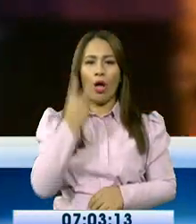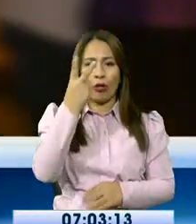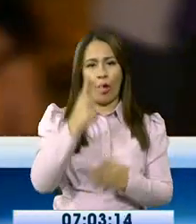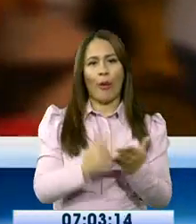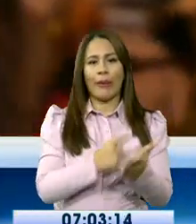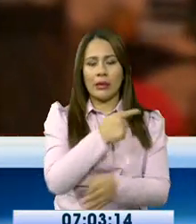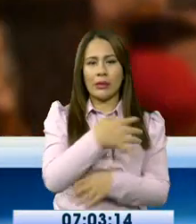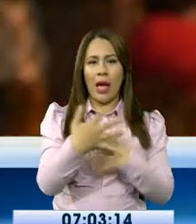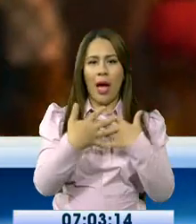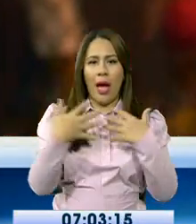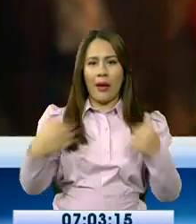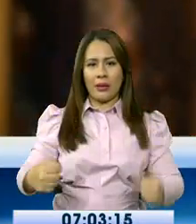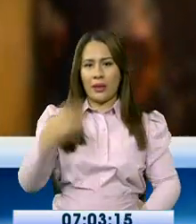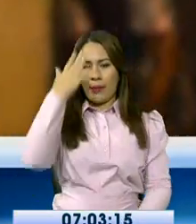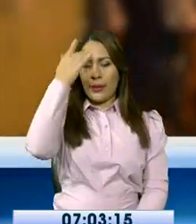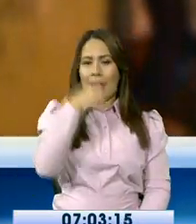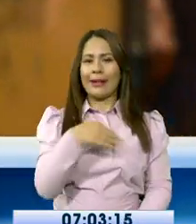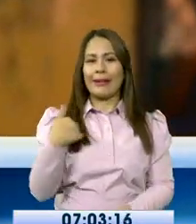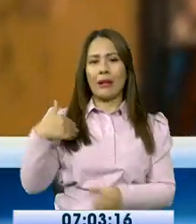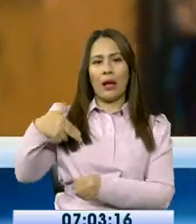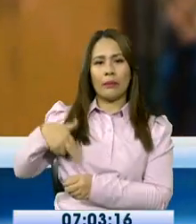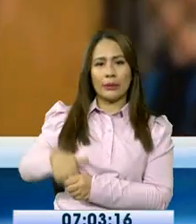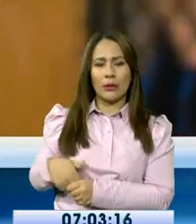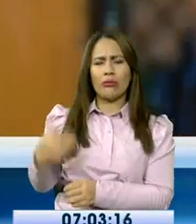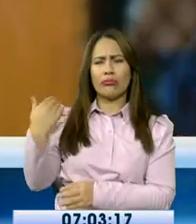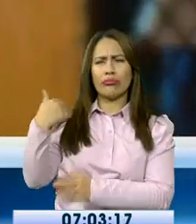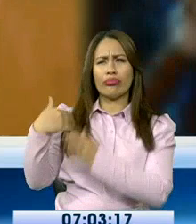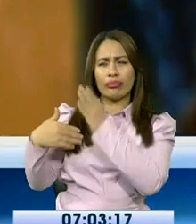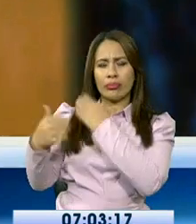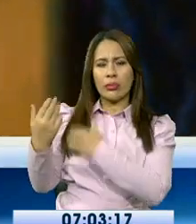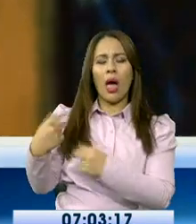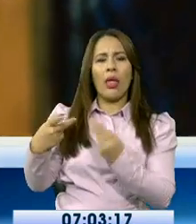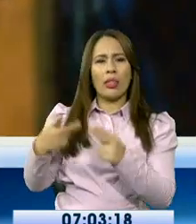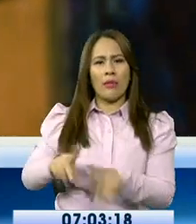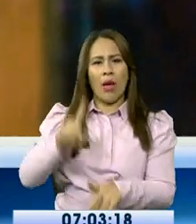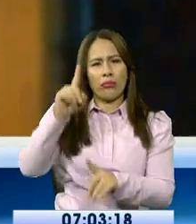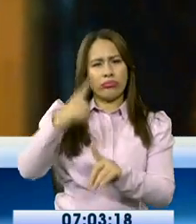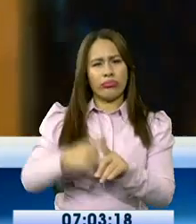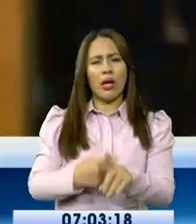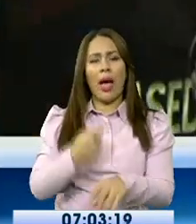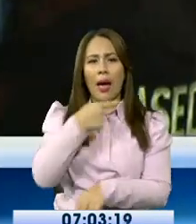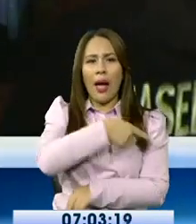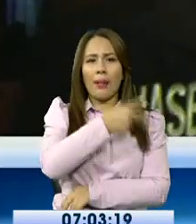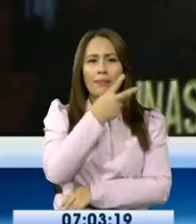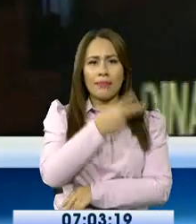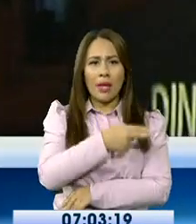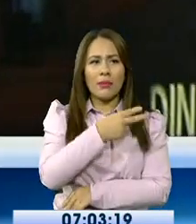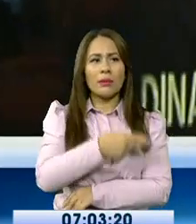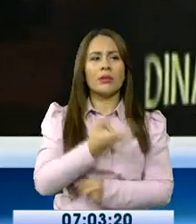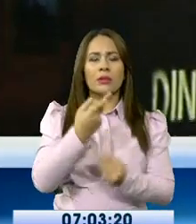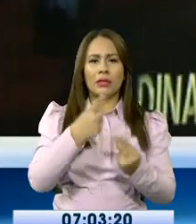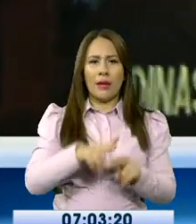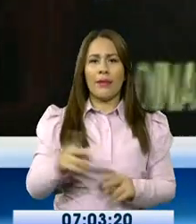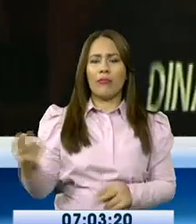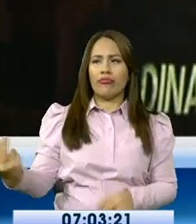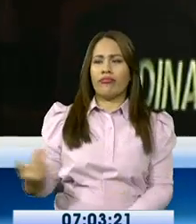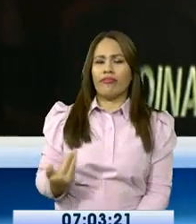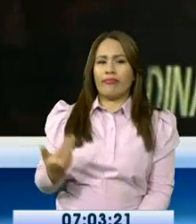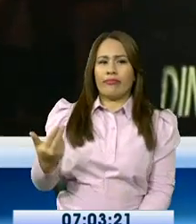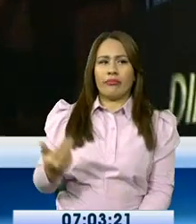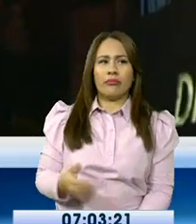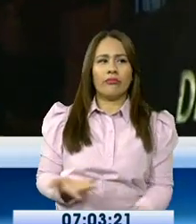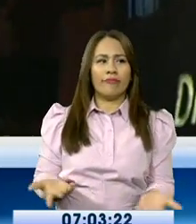por tenencia ilegal de armas y adicionalmente hace un mes aproximadamente esta misma persona ya sufre un atentado,